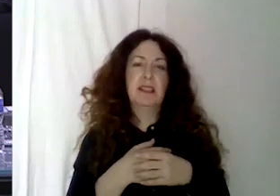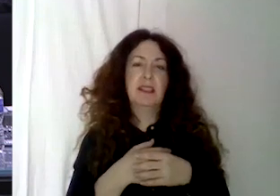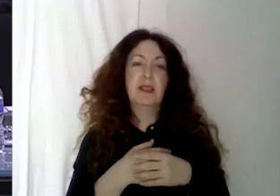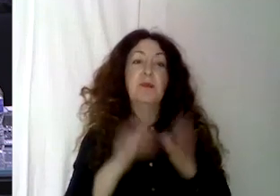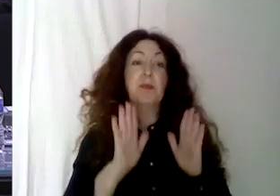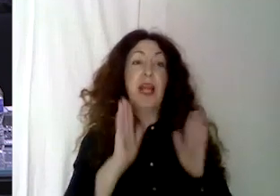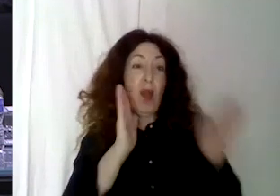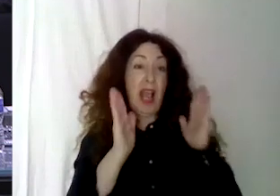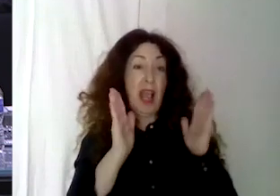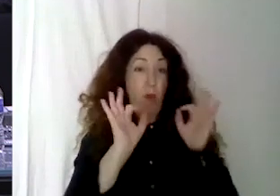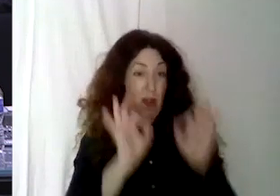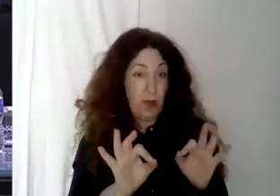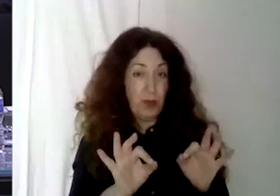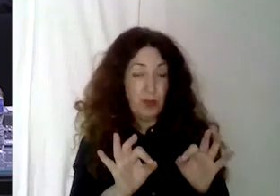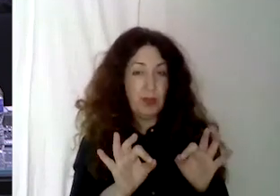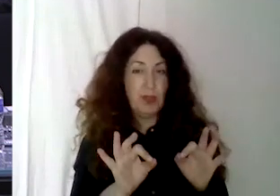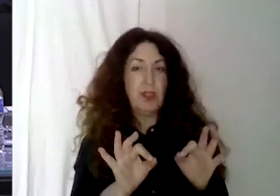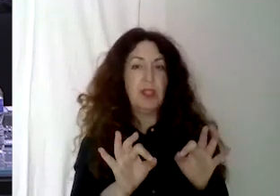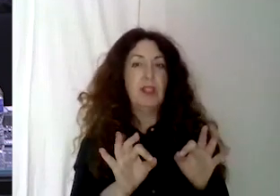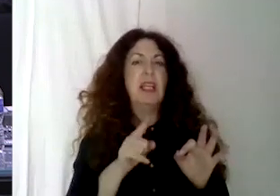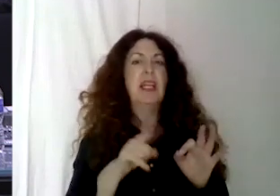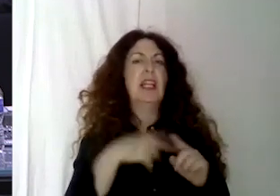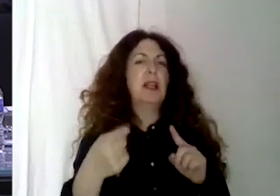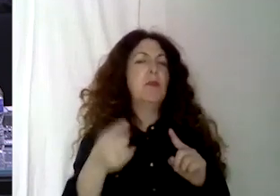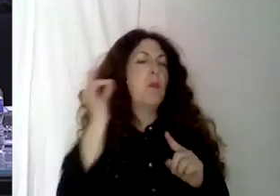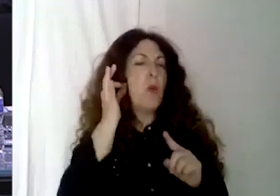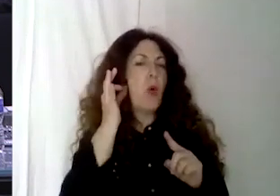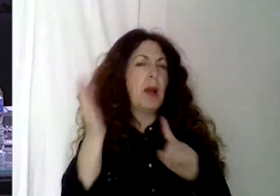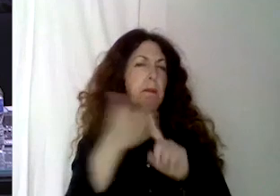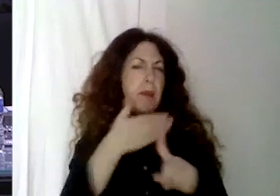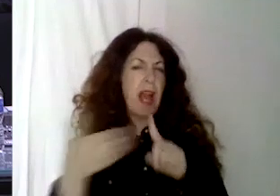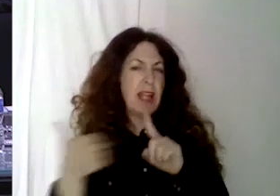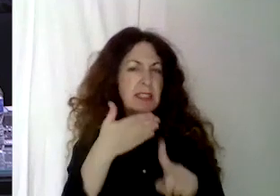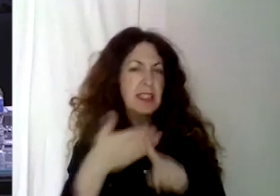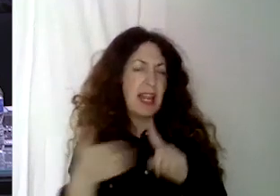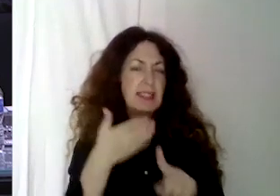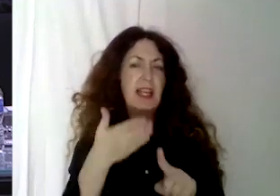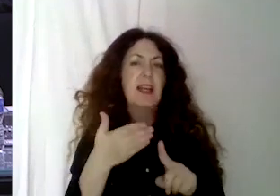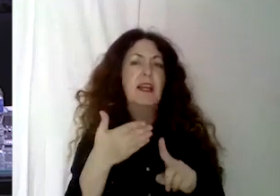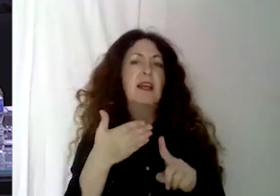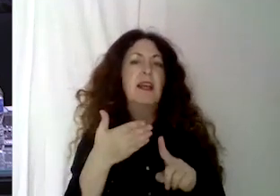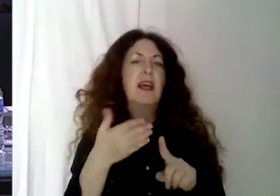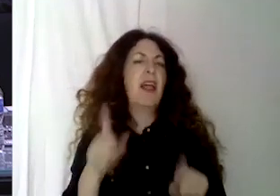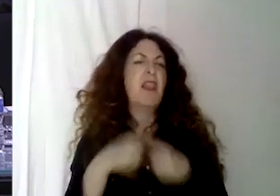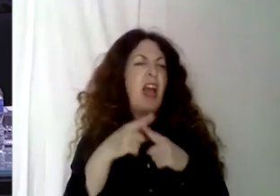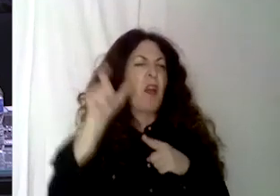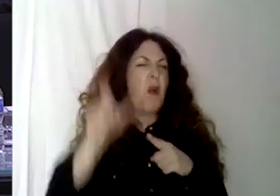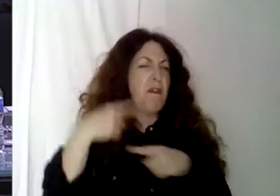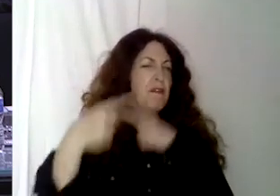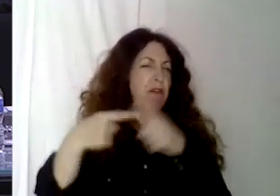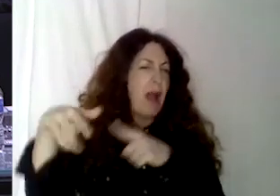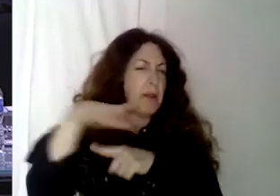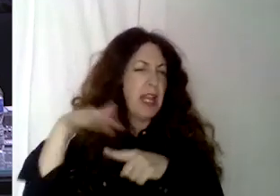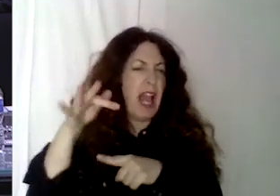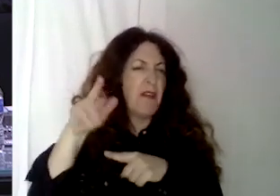mientras tanto, maltrata a la mujer. No le importa que sea de Ferrara. Maltrata a la